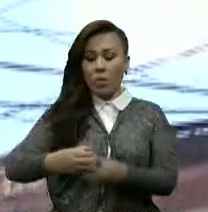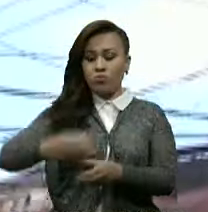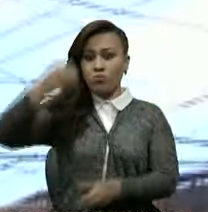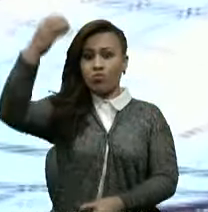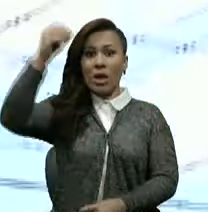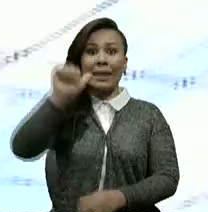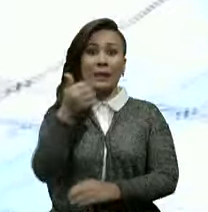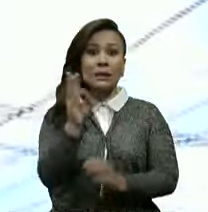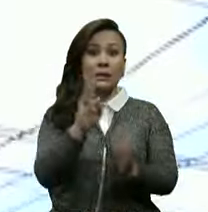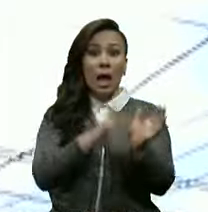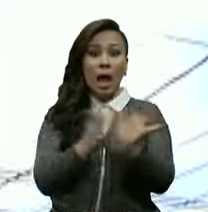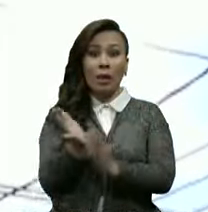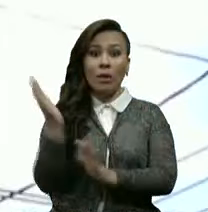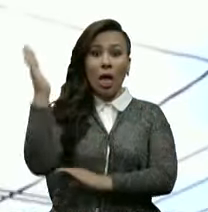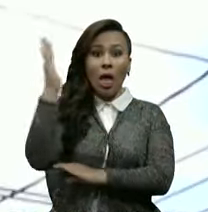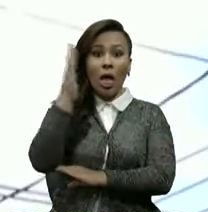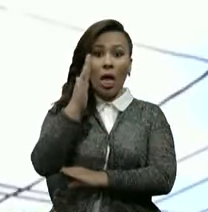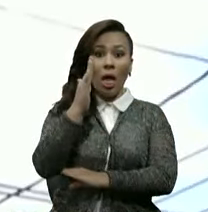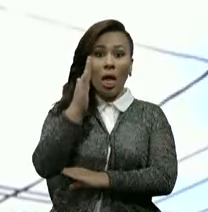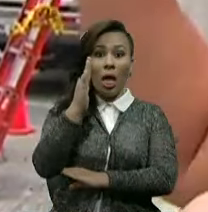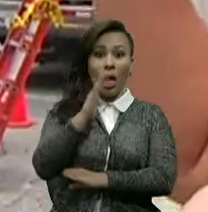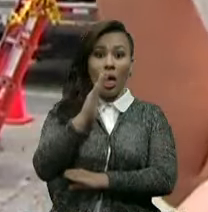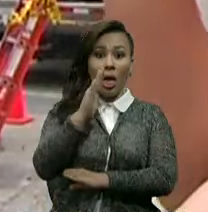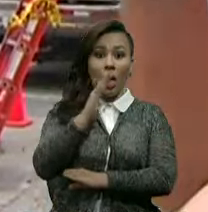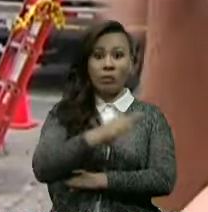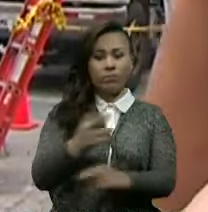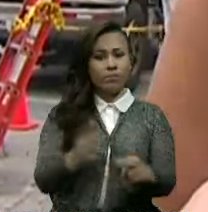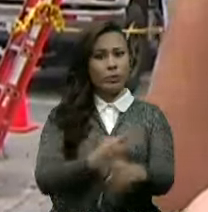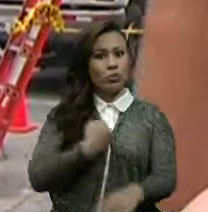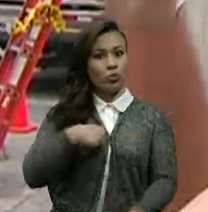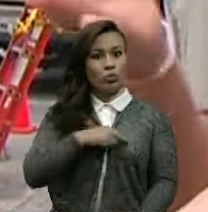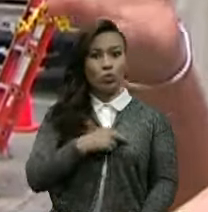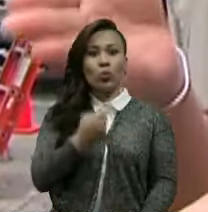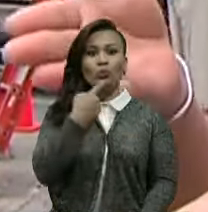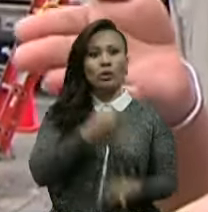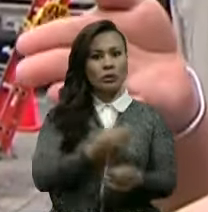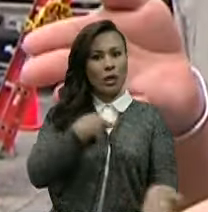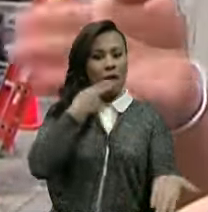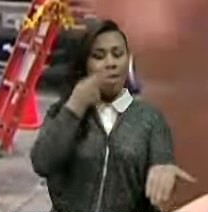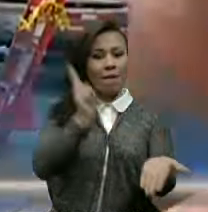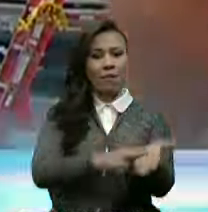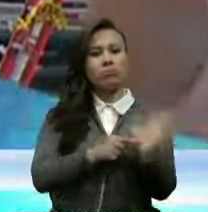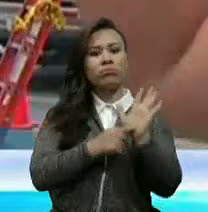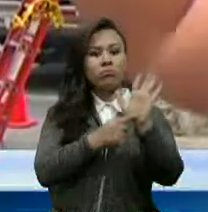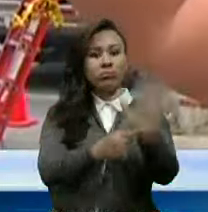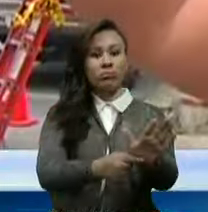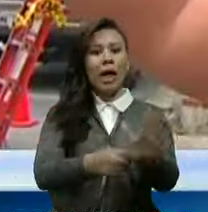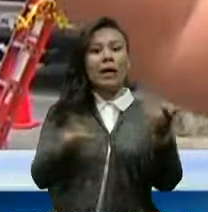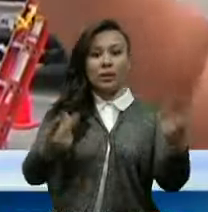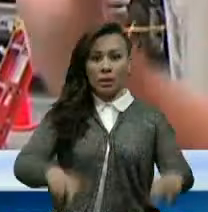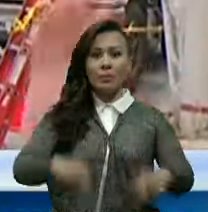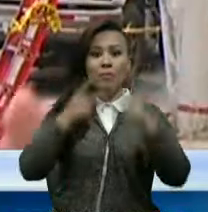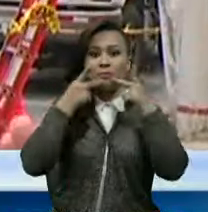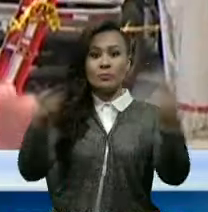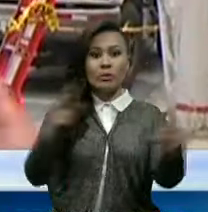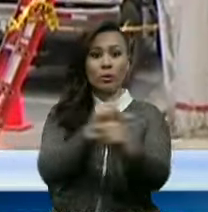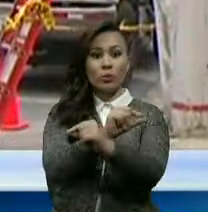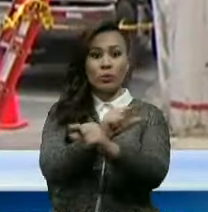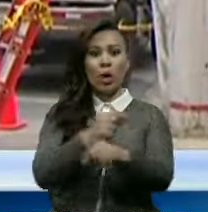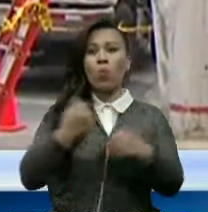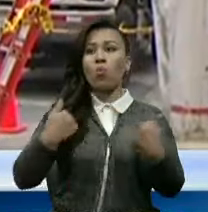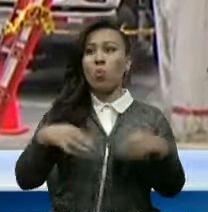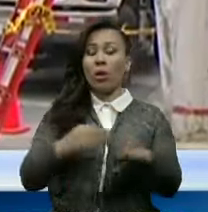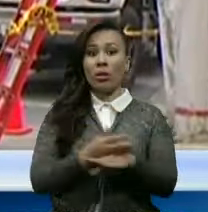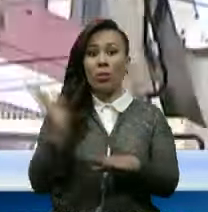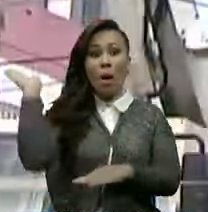abril el que se estaba cayendo, o sea, prácticamente. Y los tres temblores que hubieron ya estaban más o menos así. Entonces, cualquier momento podía